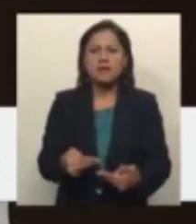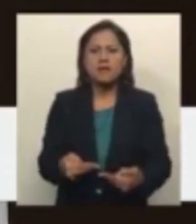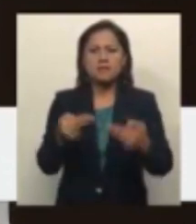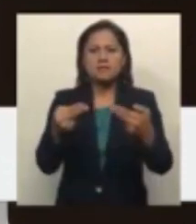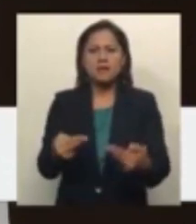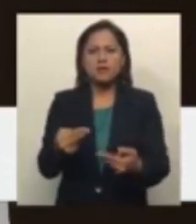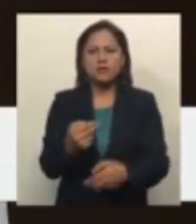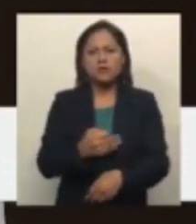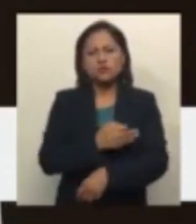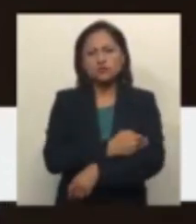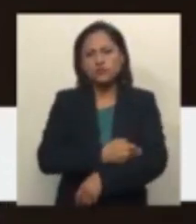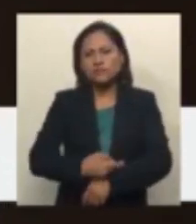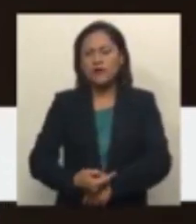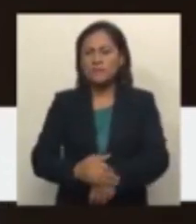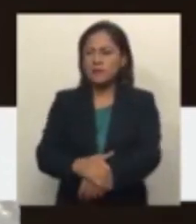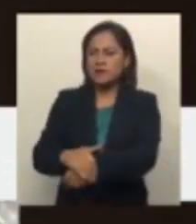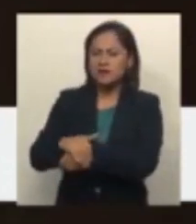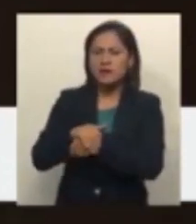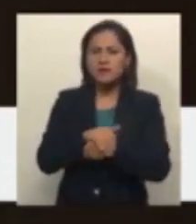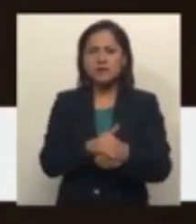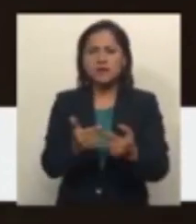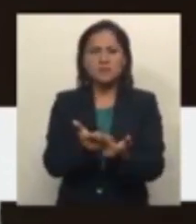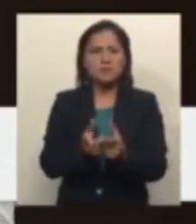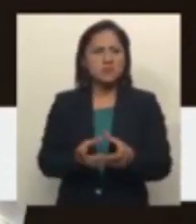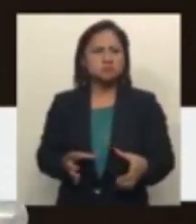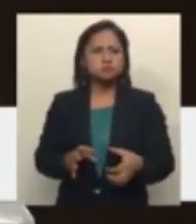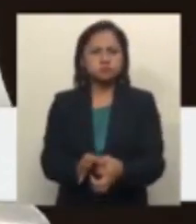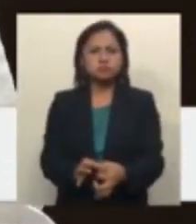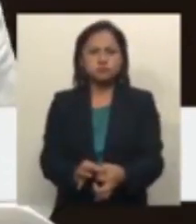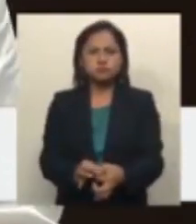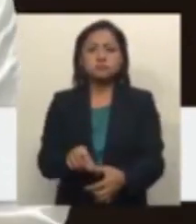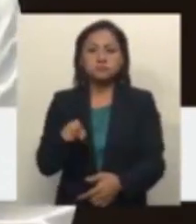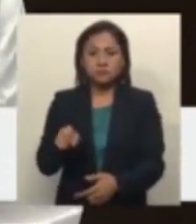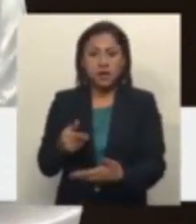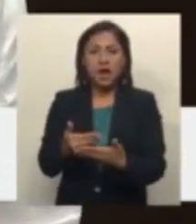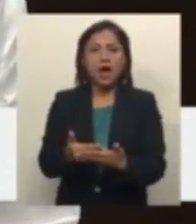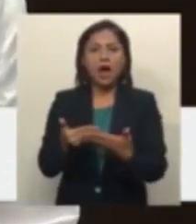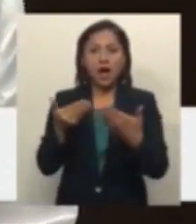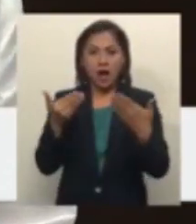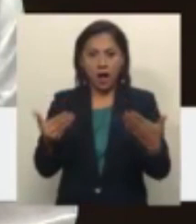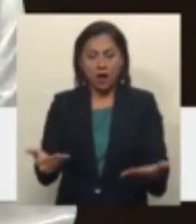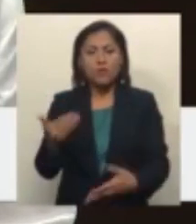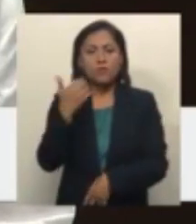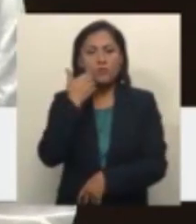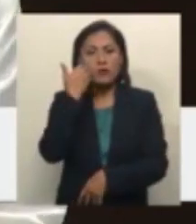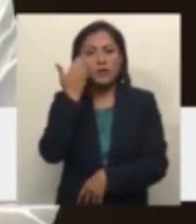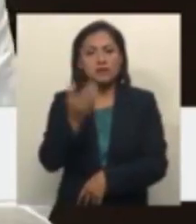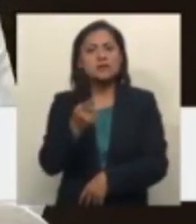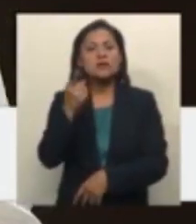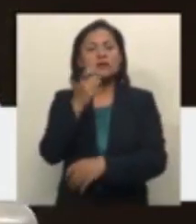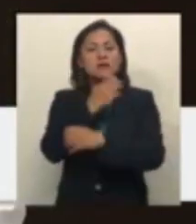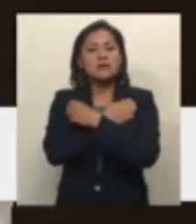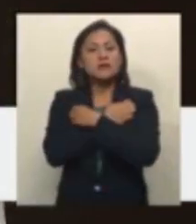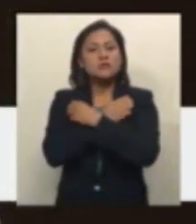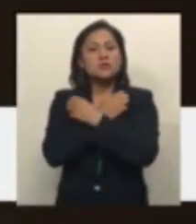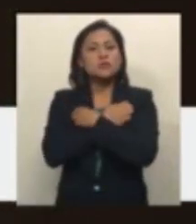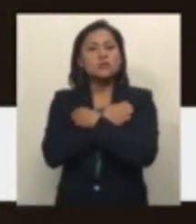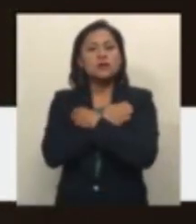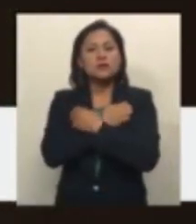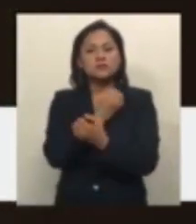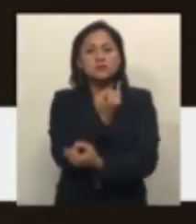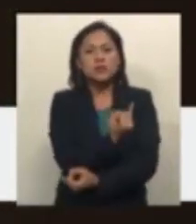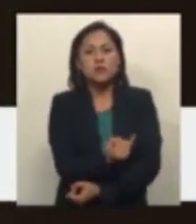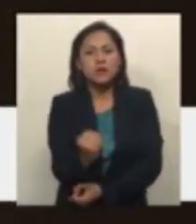sus familiares, con su gente cercana, y son tan voraces que todavía iban por la educación de